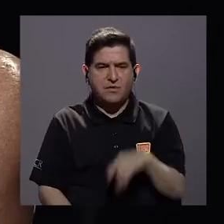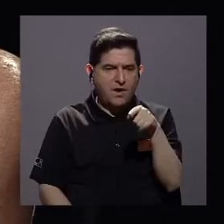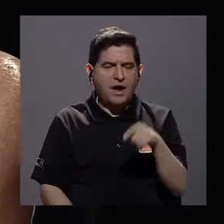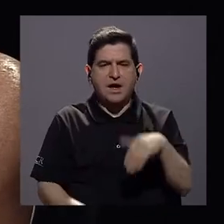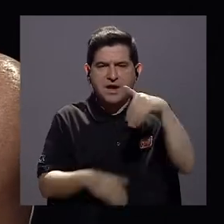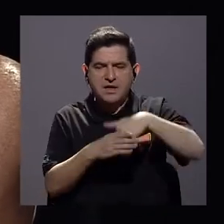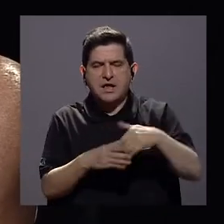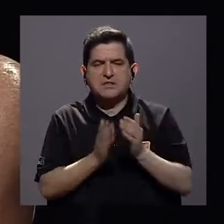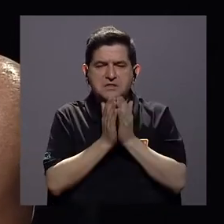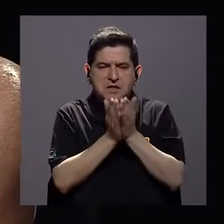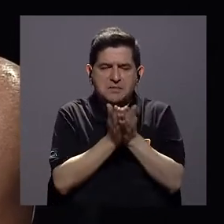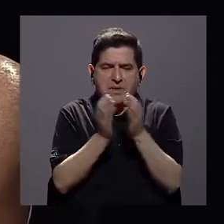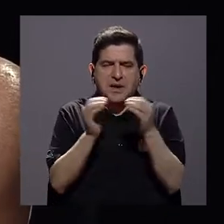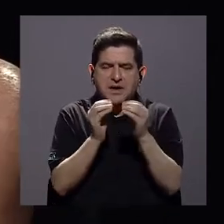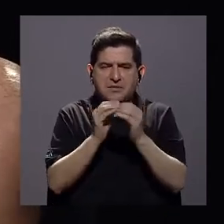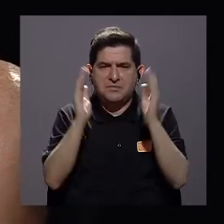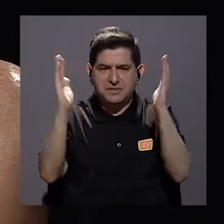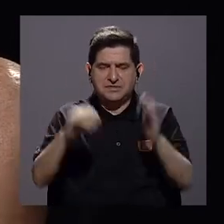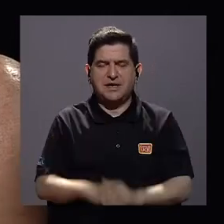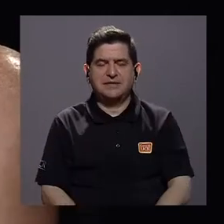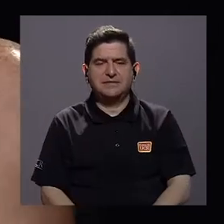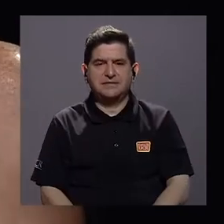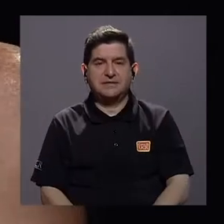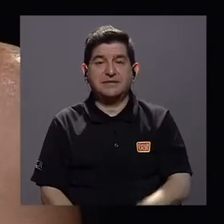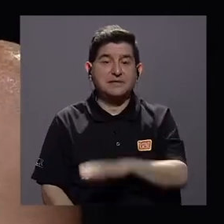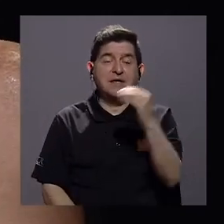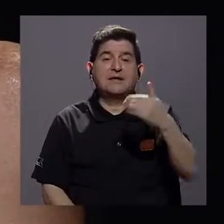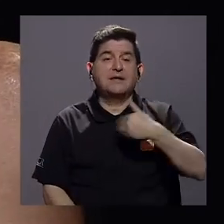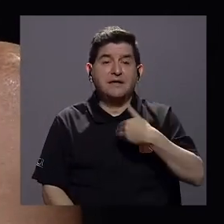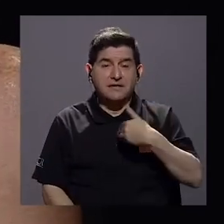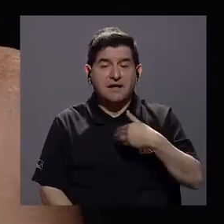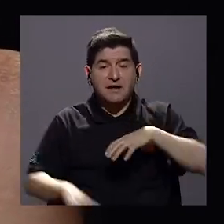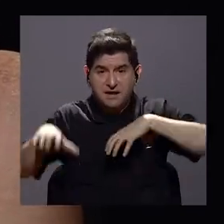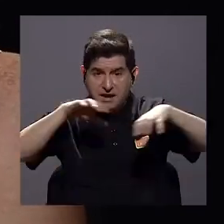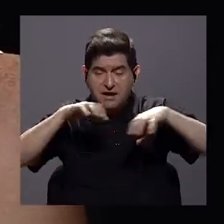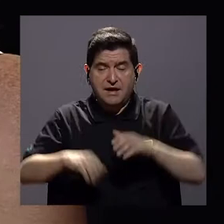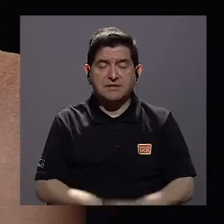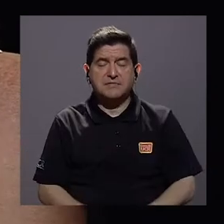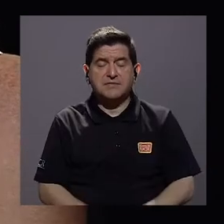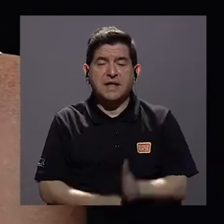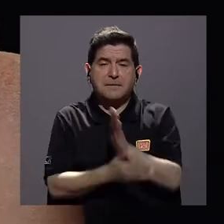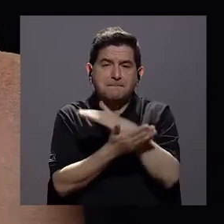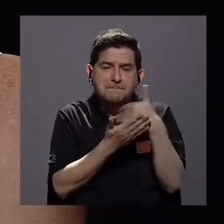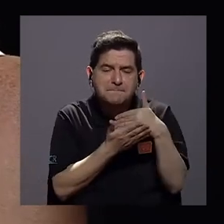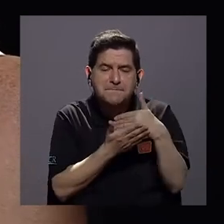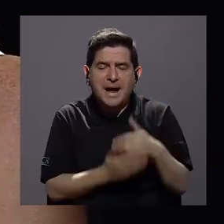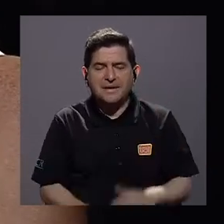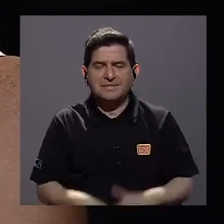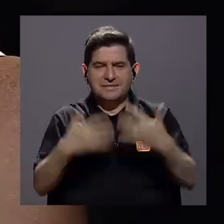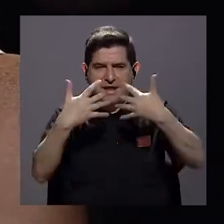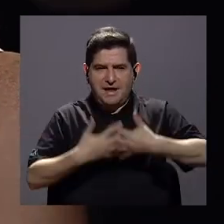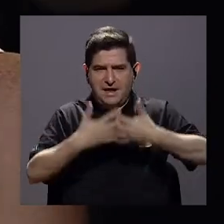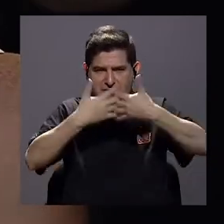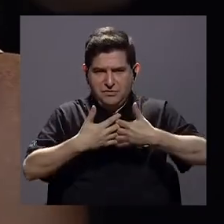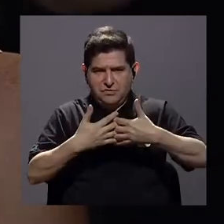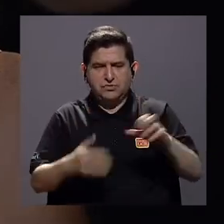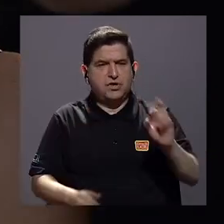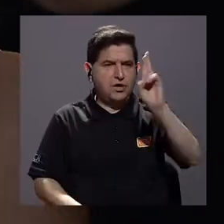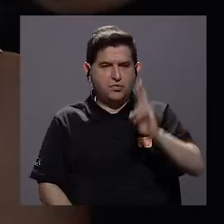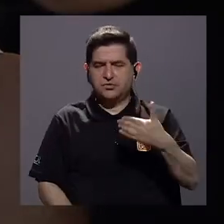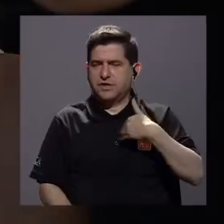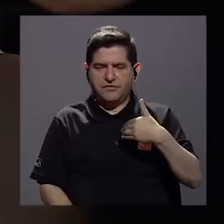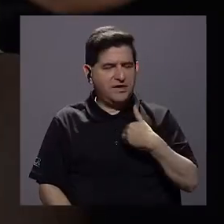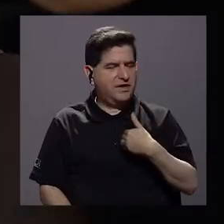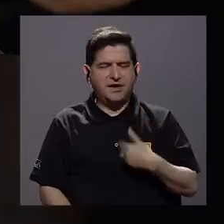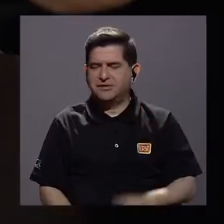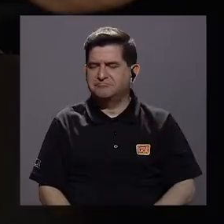ya flotas un poquito más grandes, palangreras, y tenemos también actividades semi-industriales. Las semi-industriales, Costa Rica no tiene